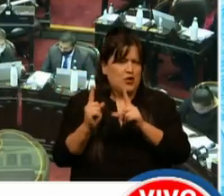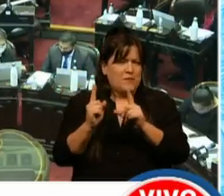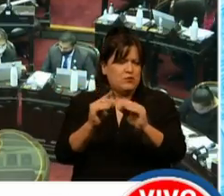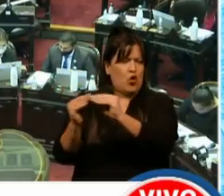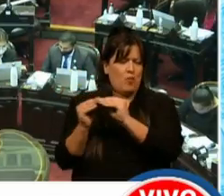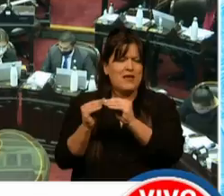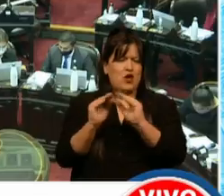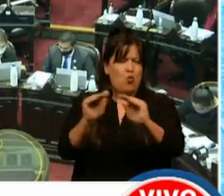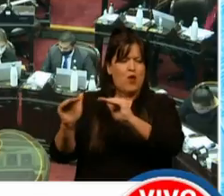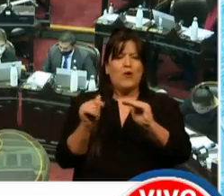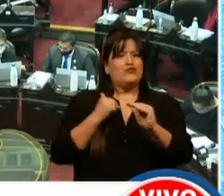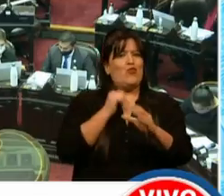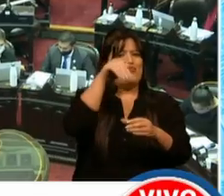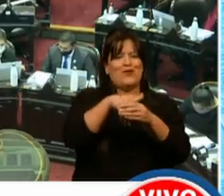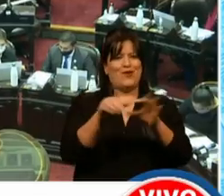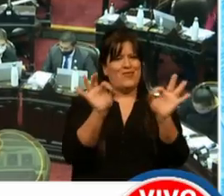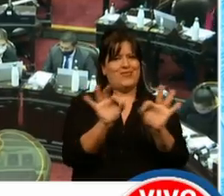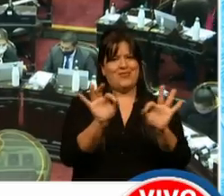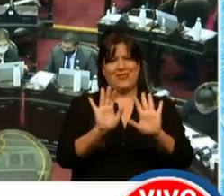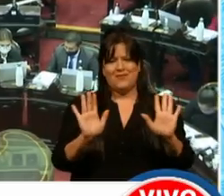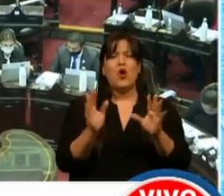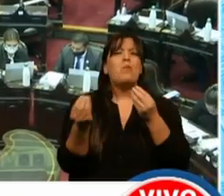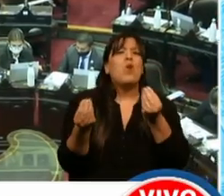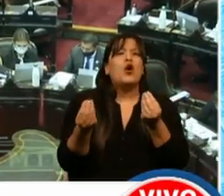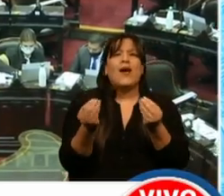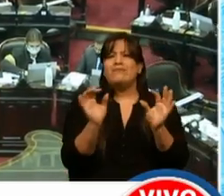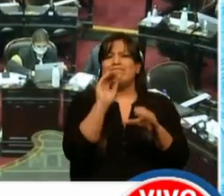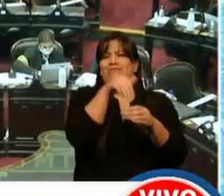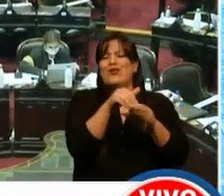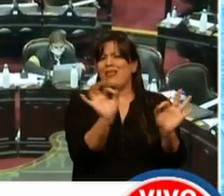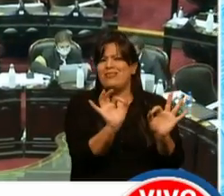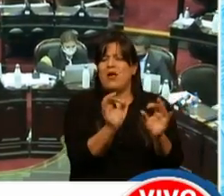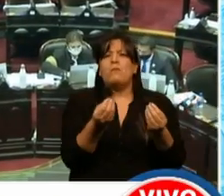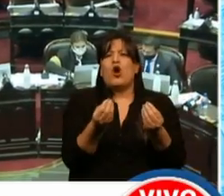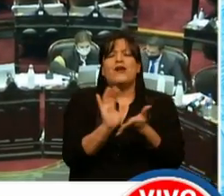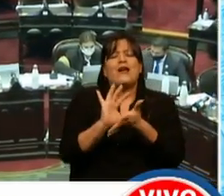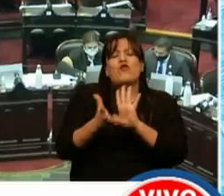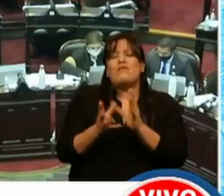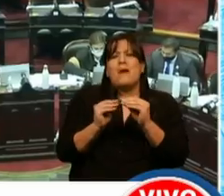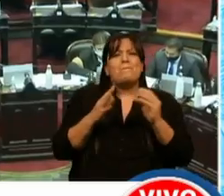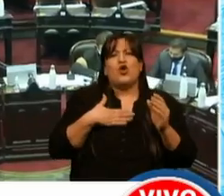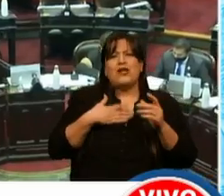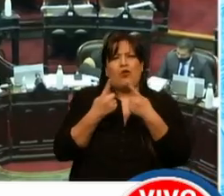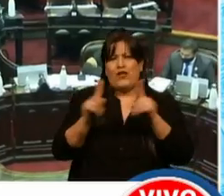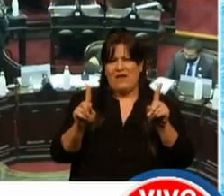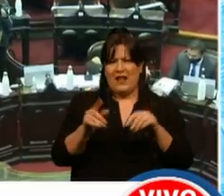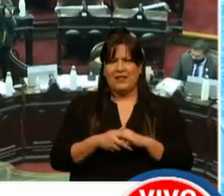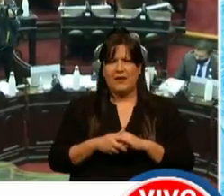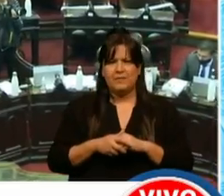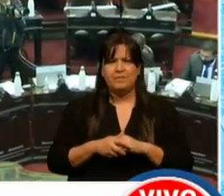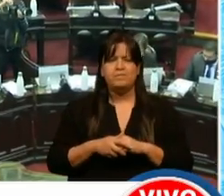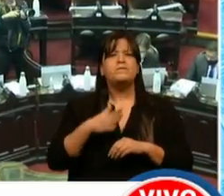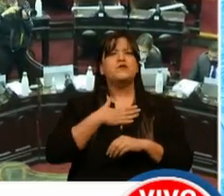me voy a tener en la votación pero por un motivo tal vez diferente yo quiero que mi voto